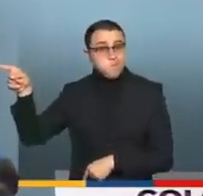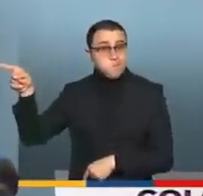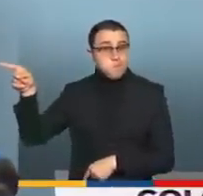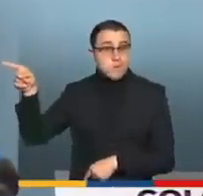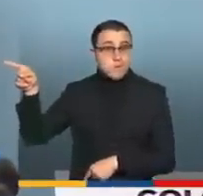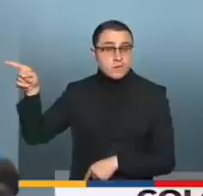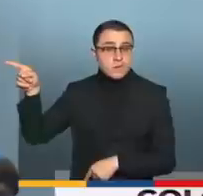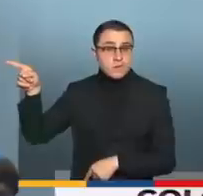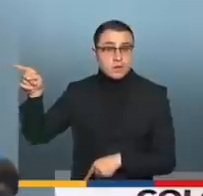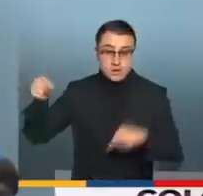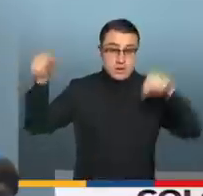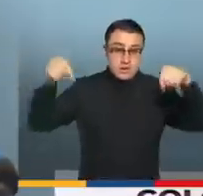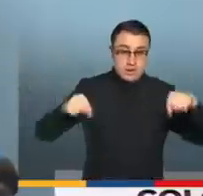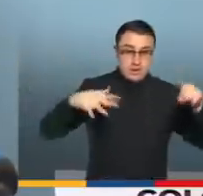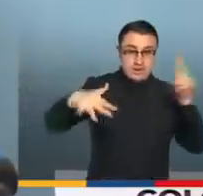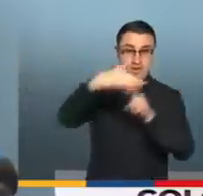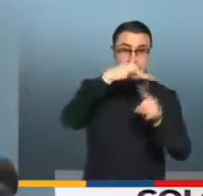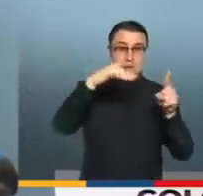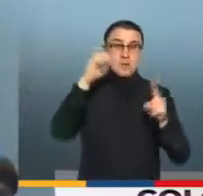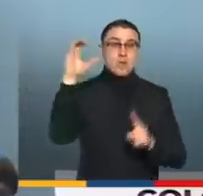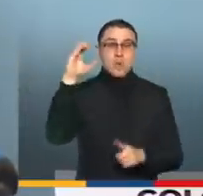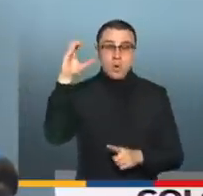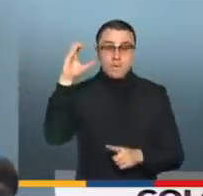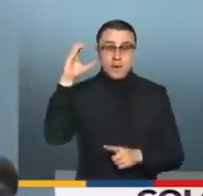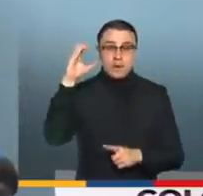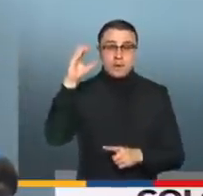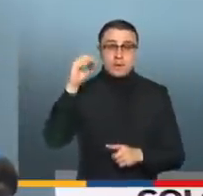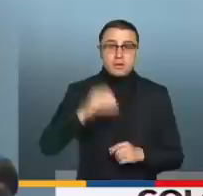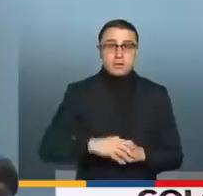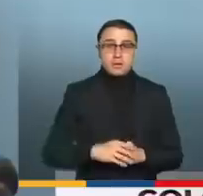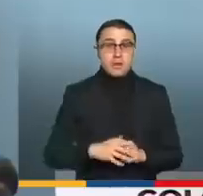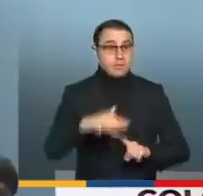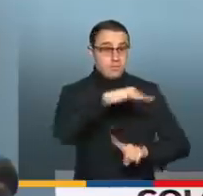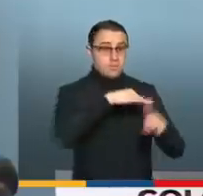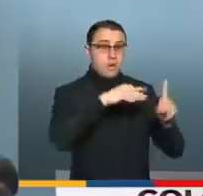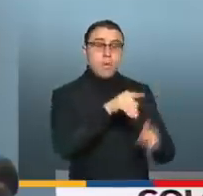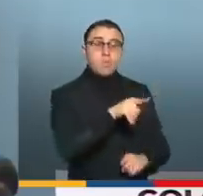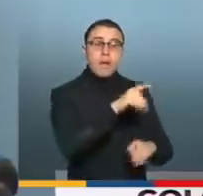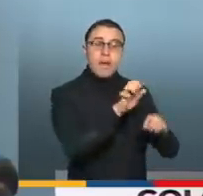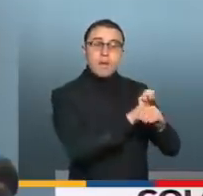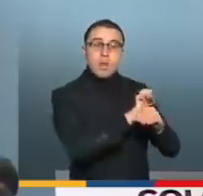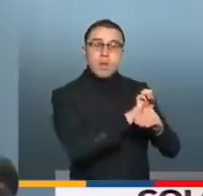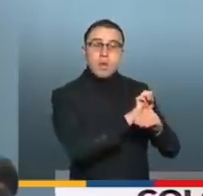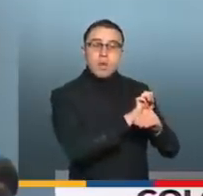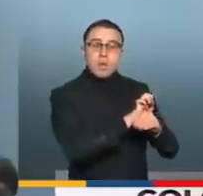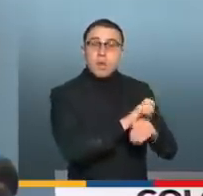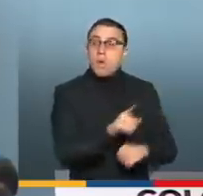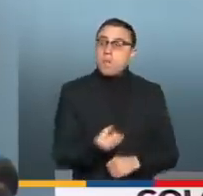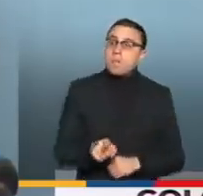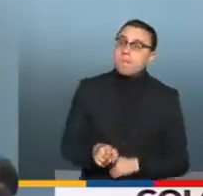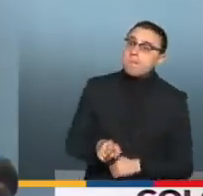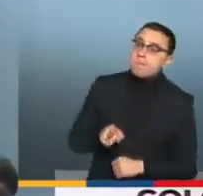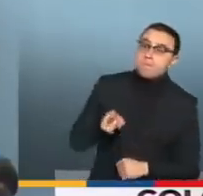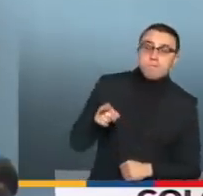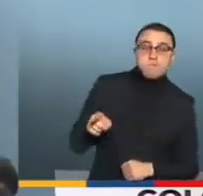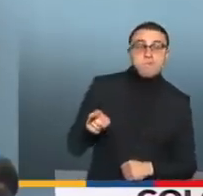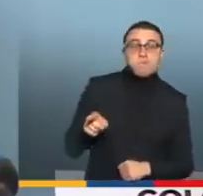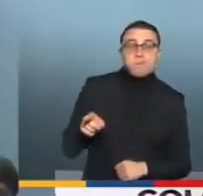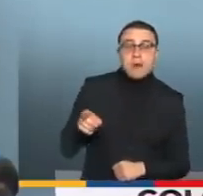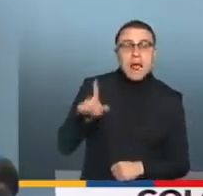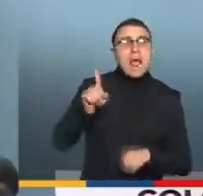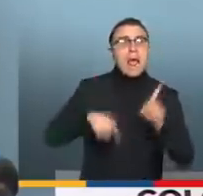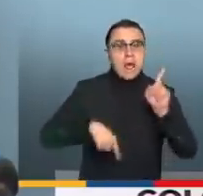lo que acontece en Colombia, lo que acontece en el Ecuador, lo que acontece